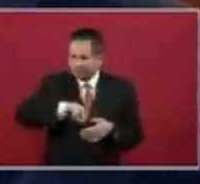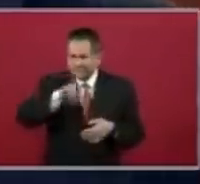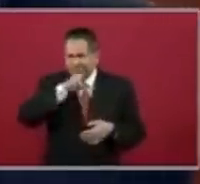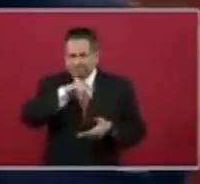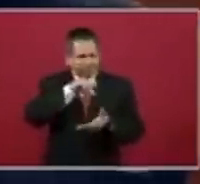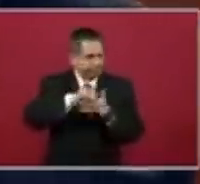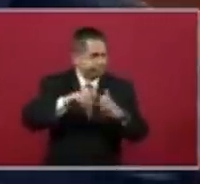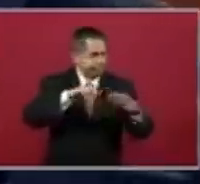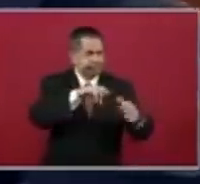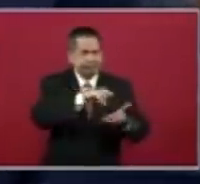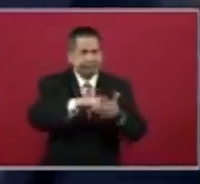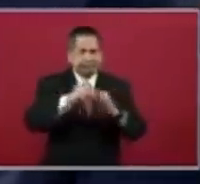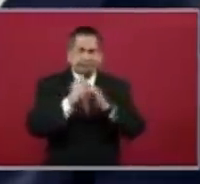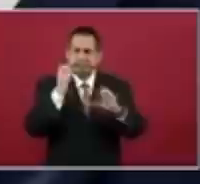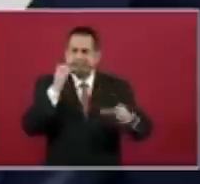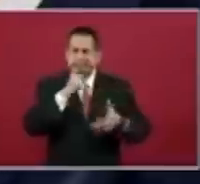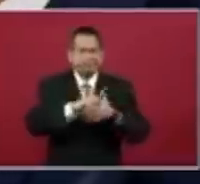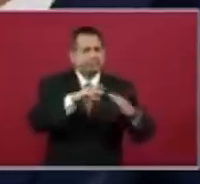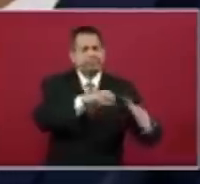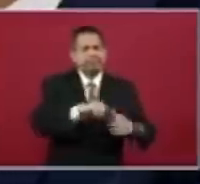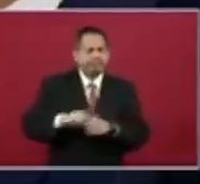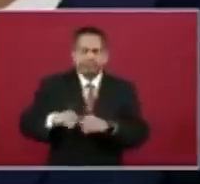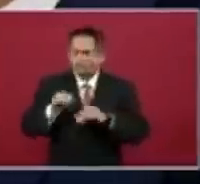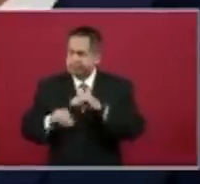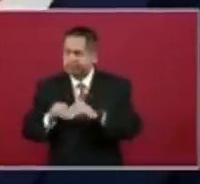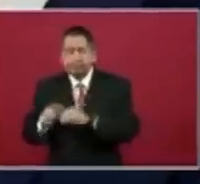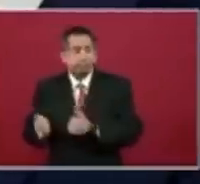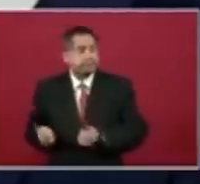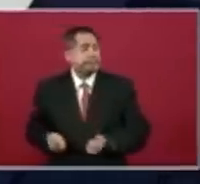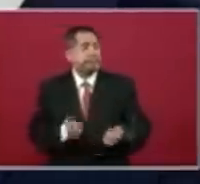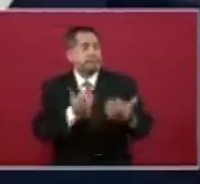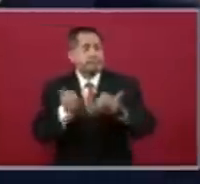las pipas, porque